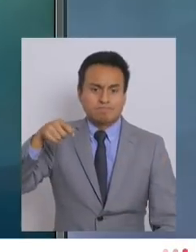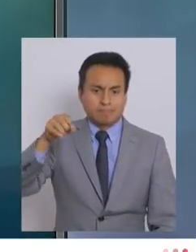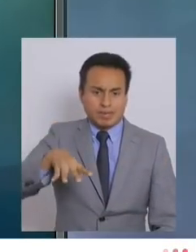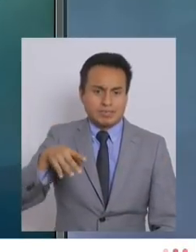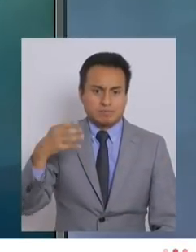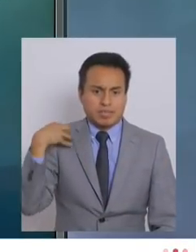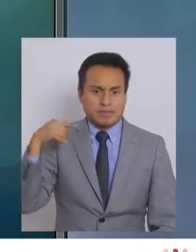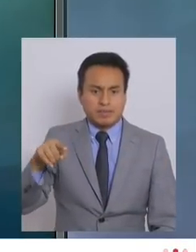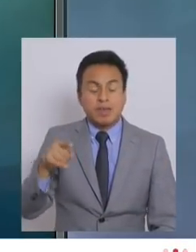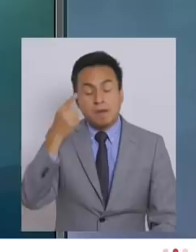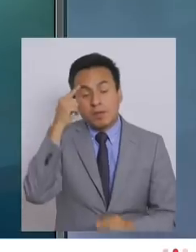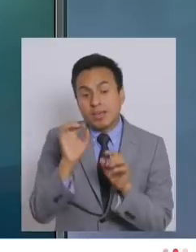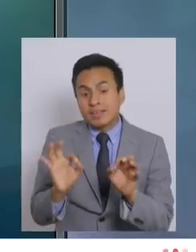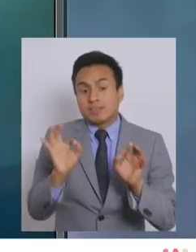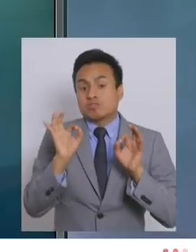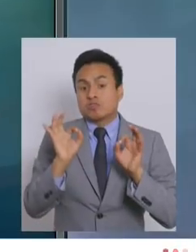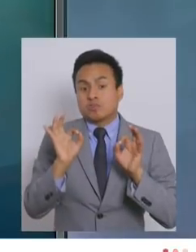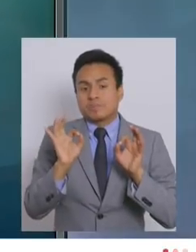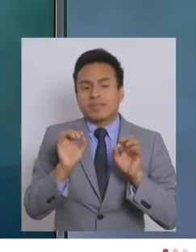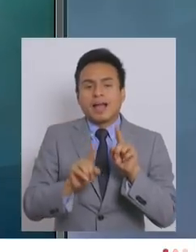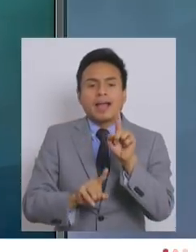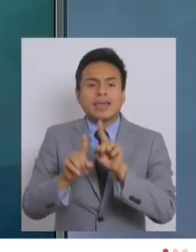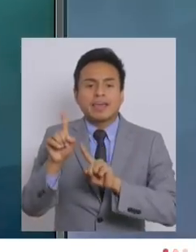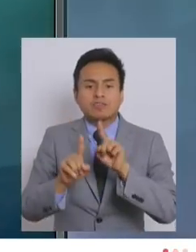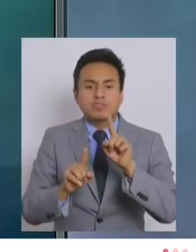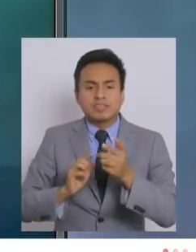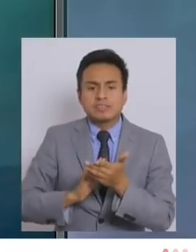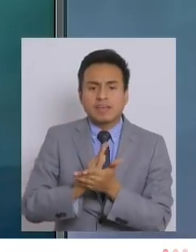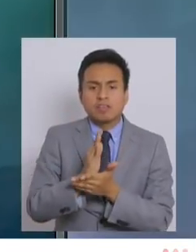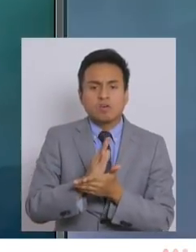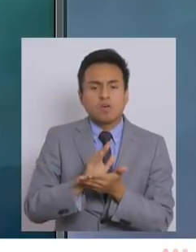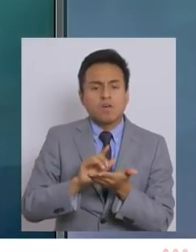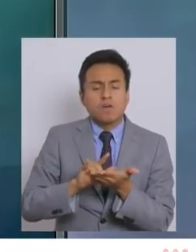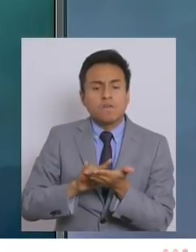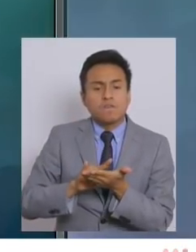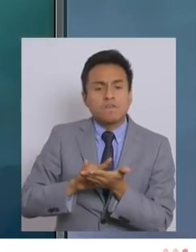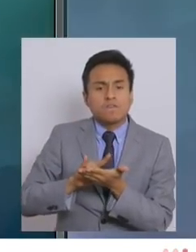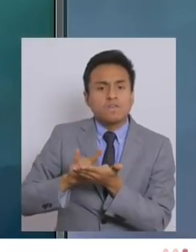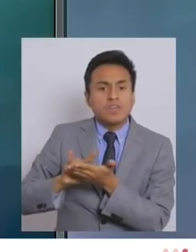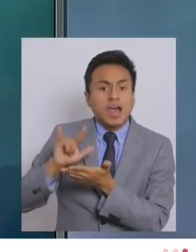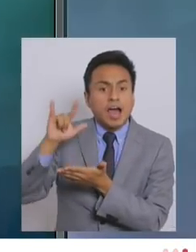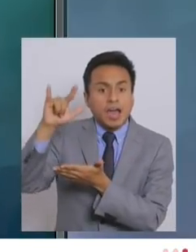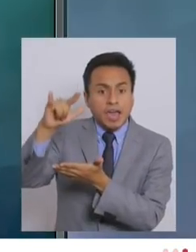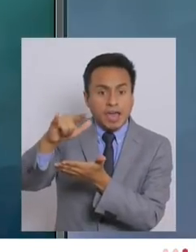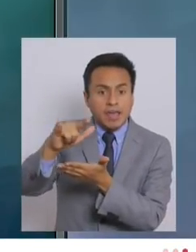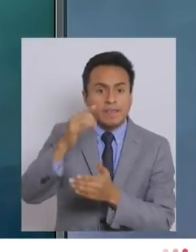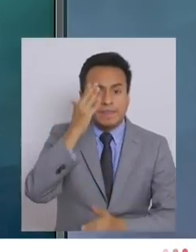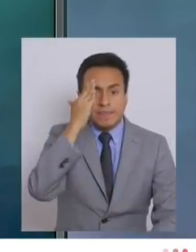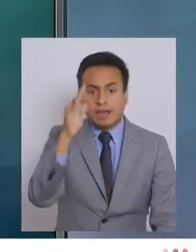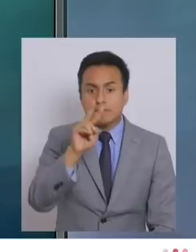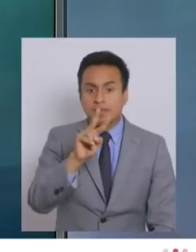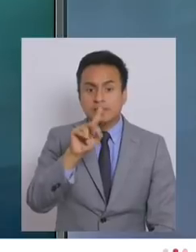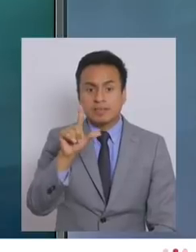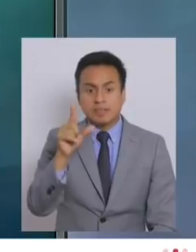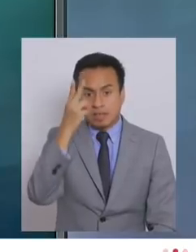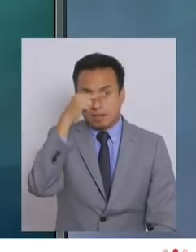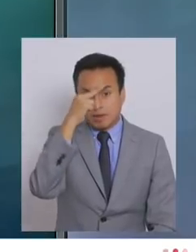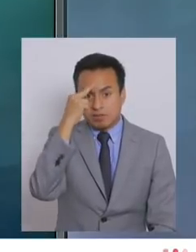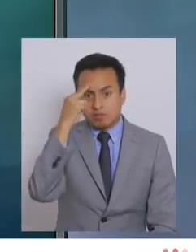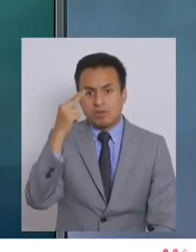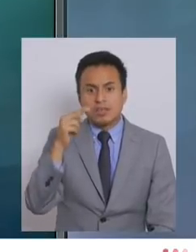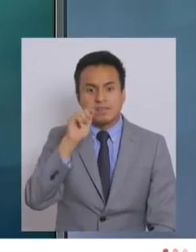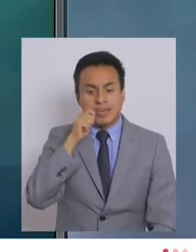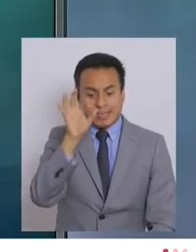una excepción la acepción de aquellos que hayan iniciado su viaje desde el día 27 de marzo es decir